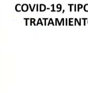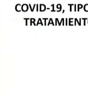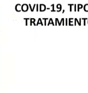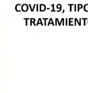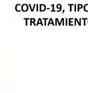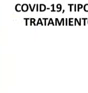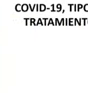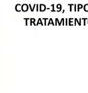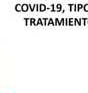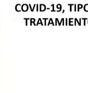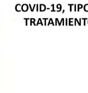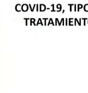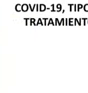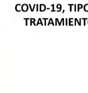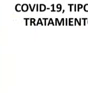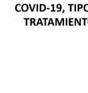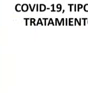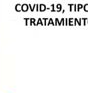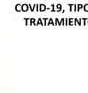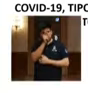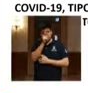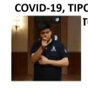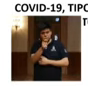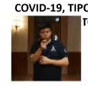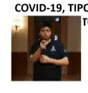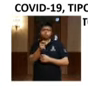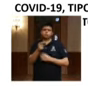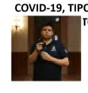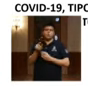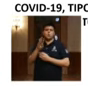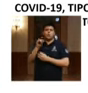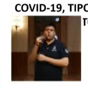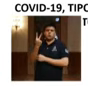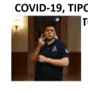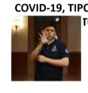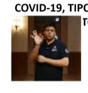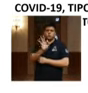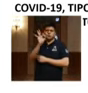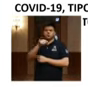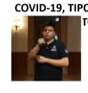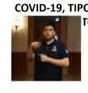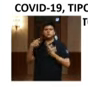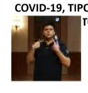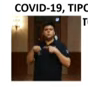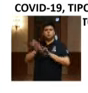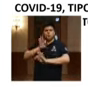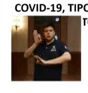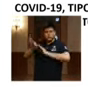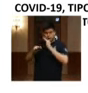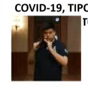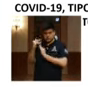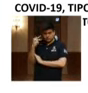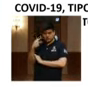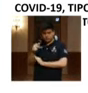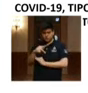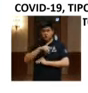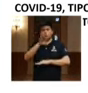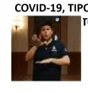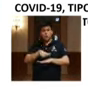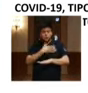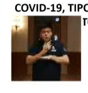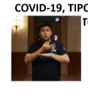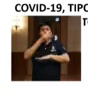Hospitalizados 8%, ambulatorio 92%. Les vuelvo a recordar, mientras sigamos con